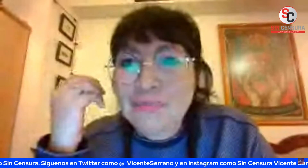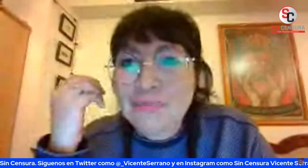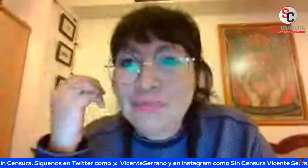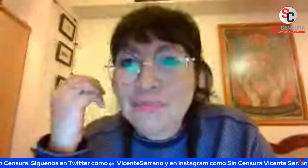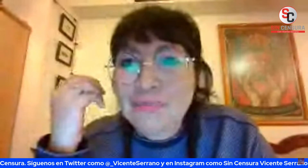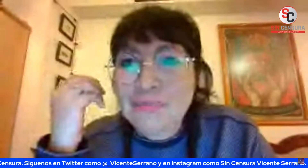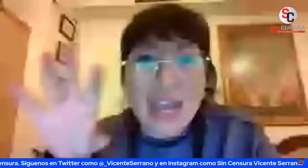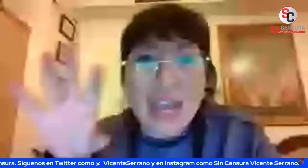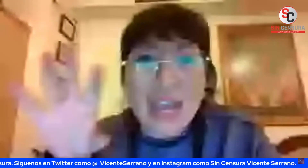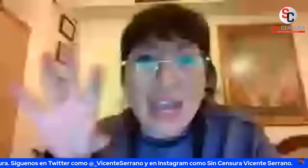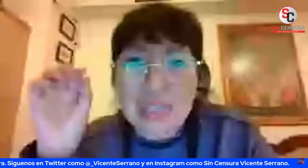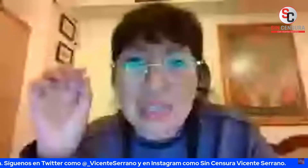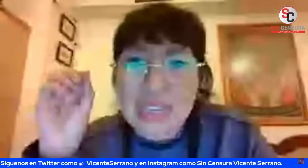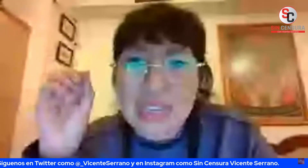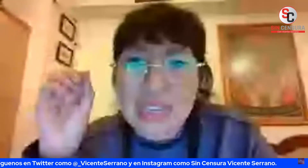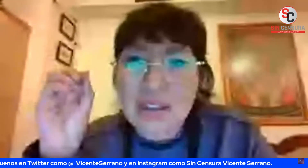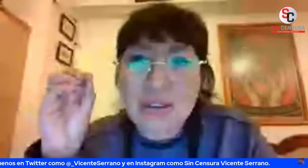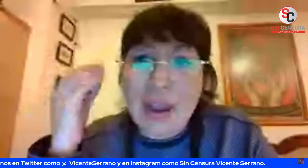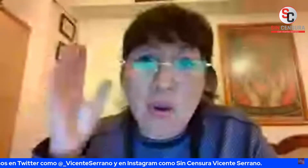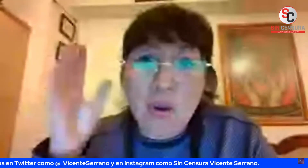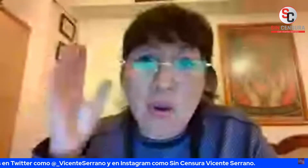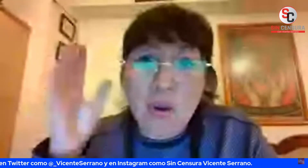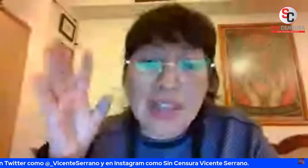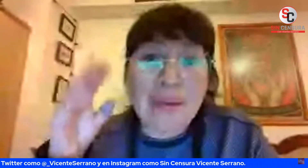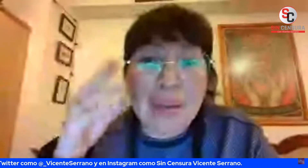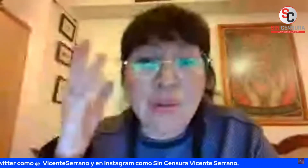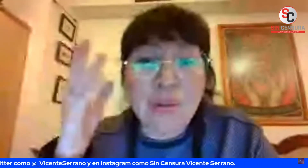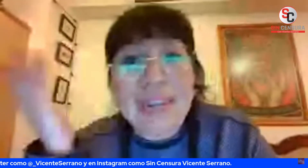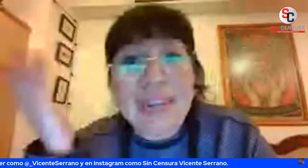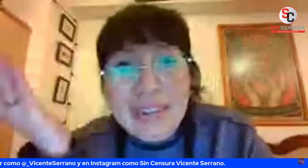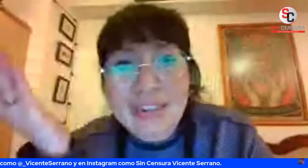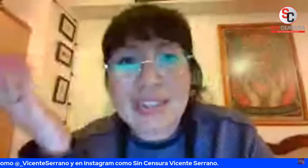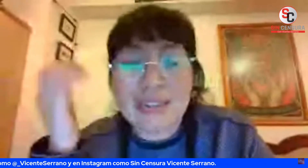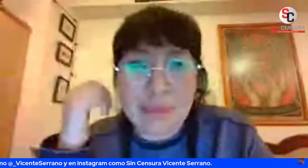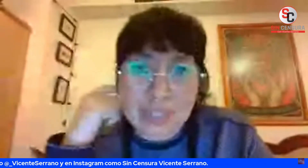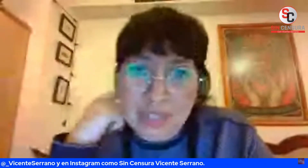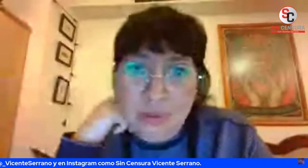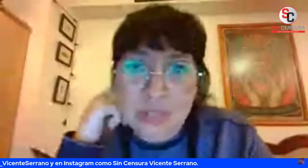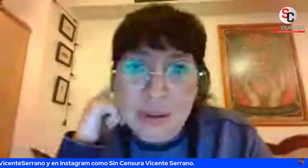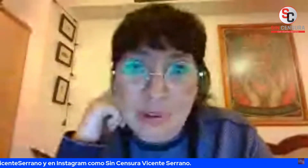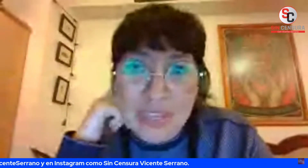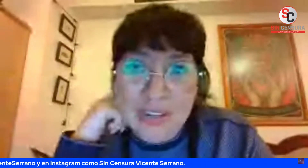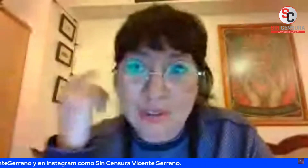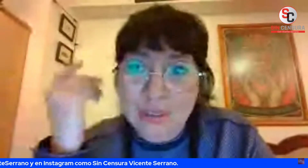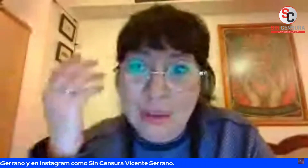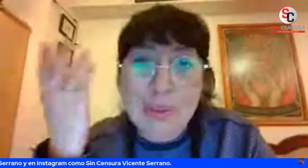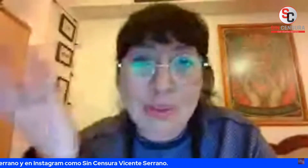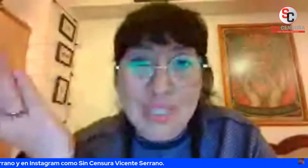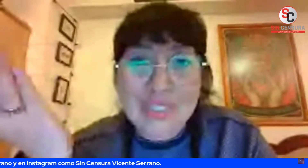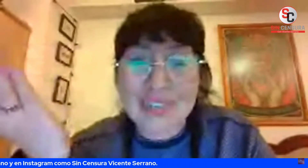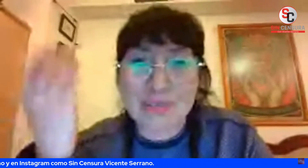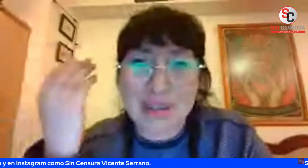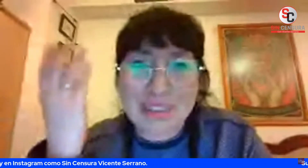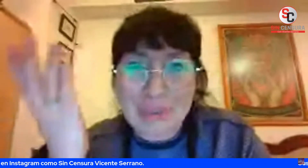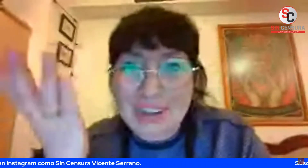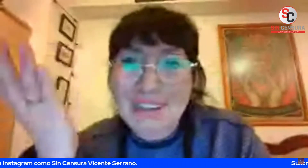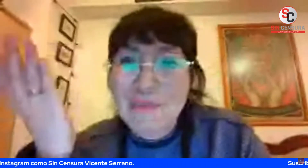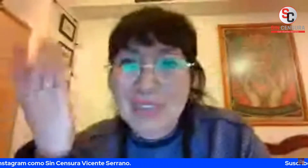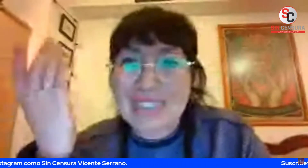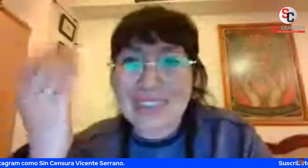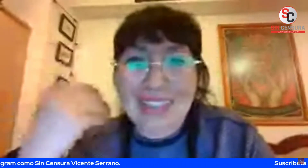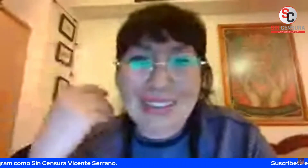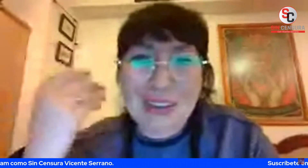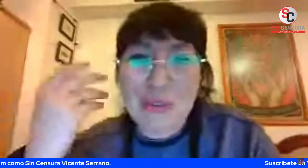2005, ahora, ¿no? De la mano del INE, las campañas en contra de Morena, en contra de periodistas, ¿no? Ahí viene ese ataque en contra de mí, en contra de